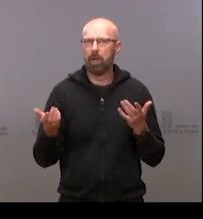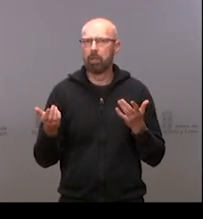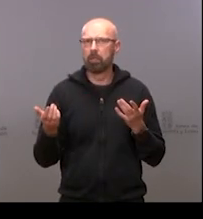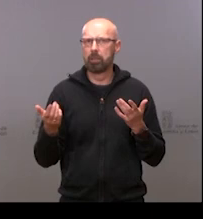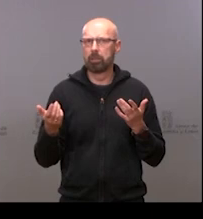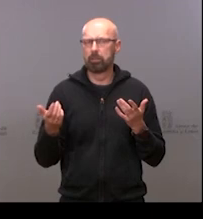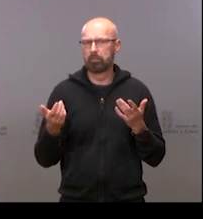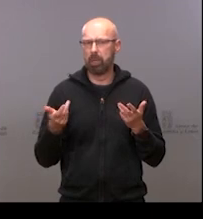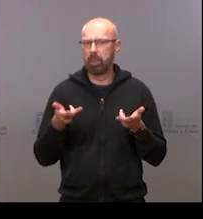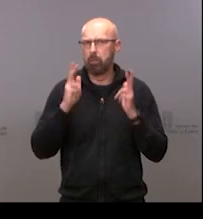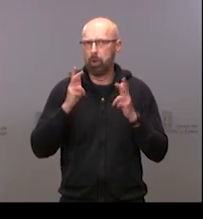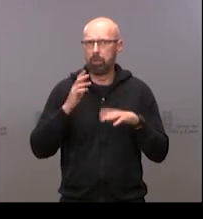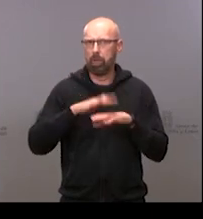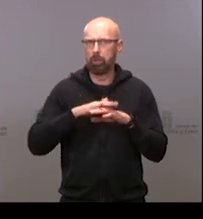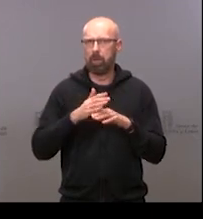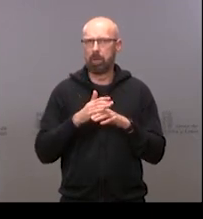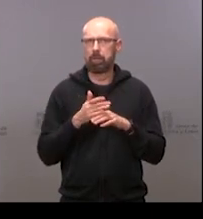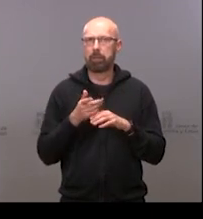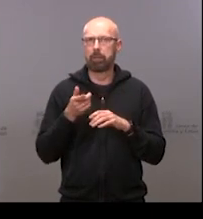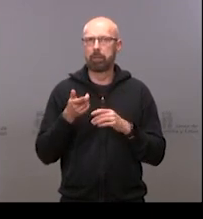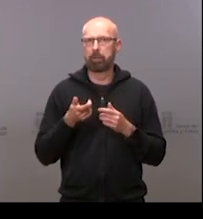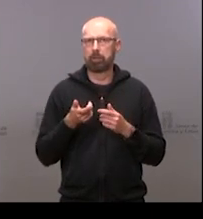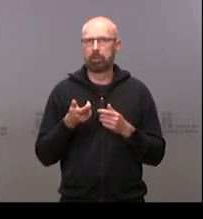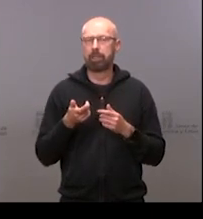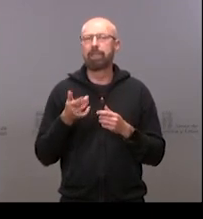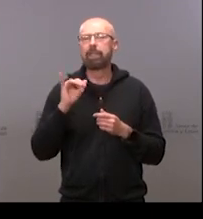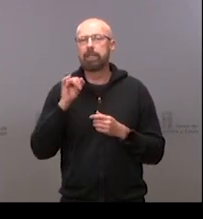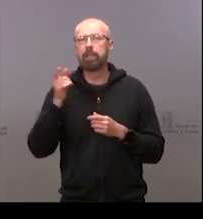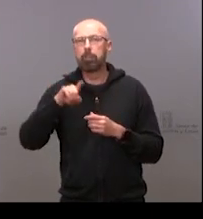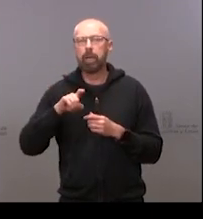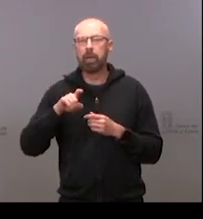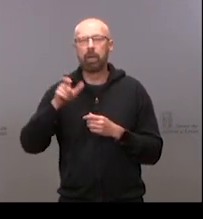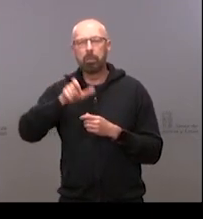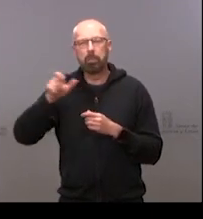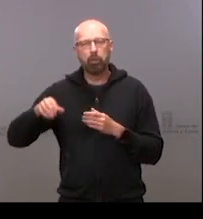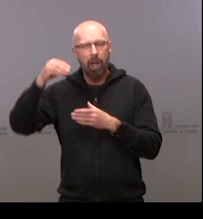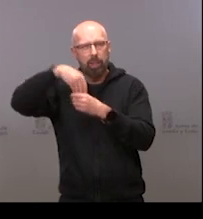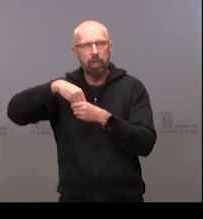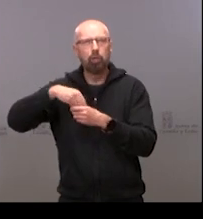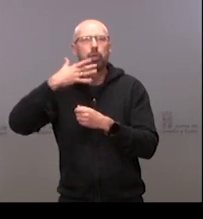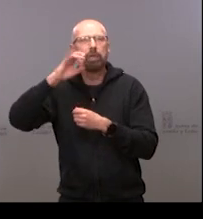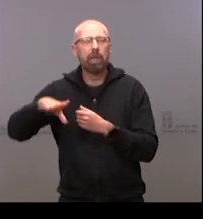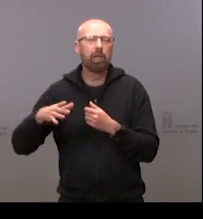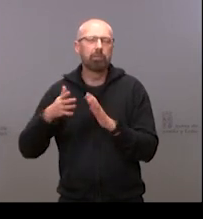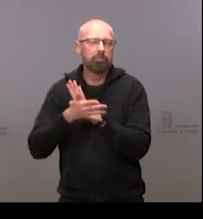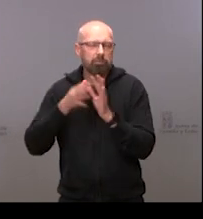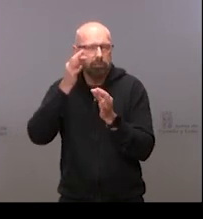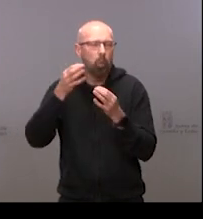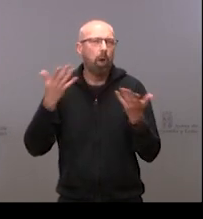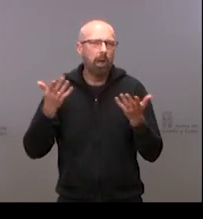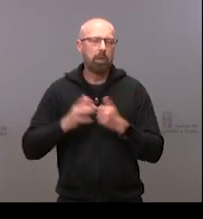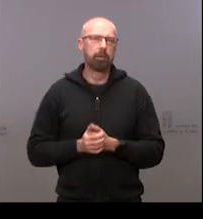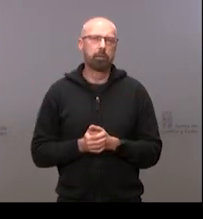disponibles y en alusión a la voluntad de mi compañero qué tipo de personal que nos de sacyl es estaríamos hablando y